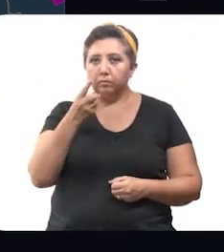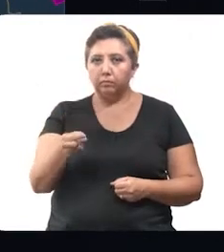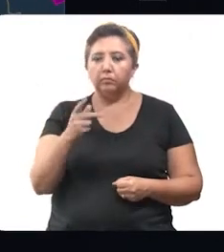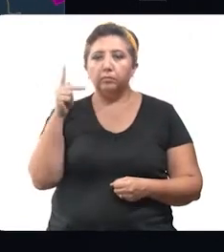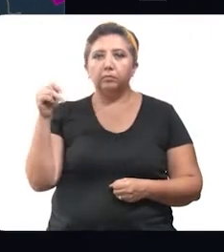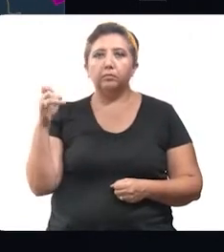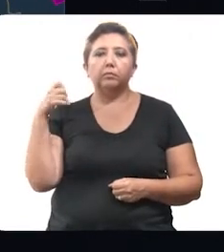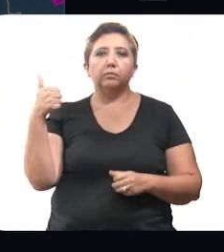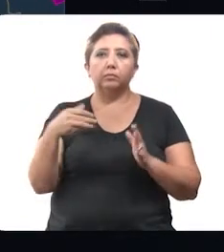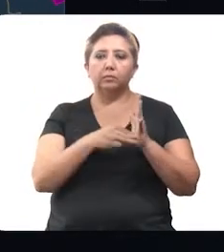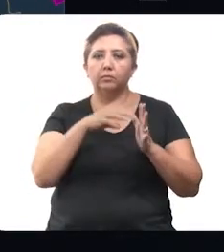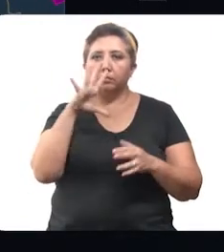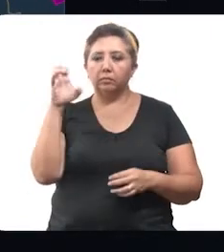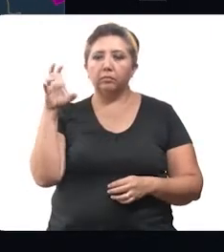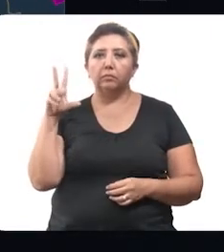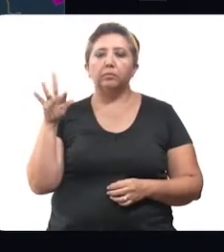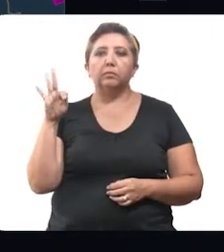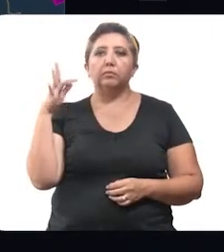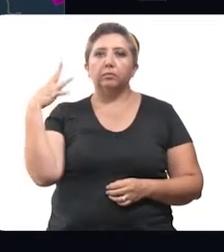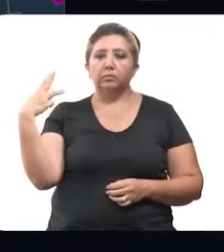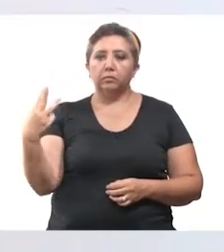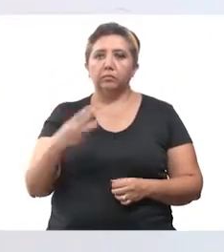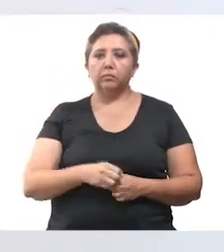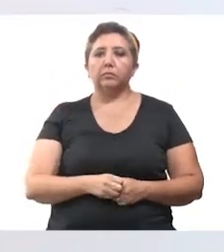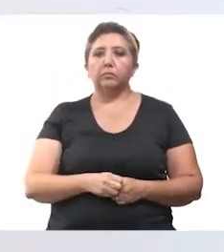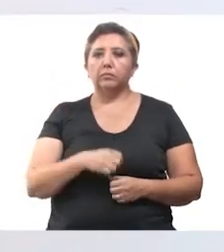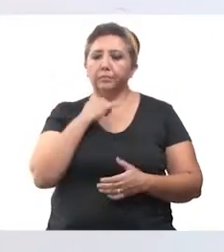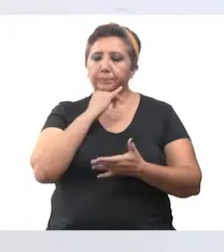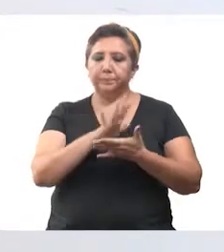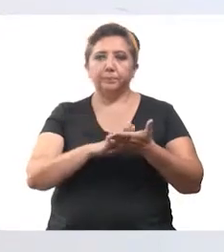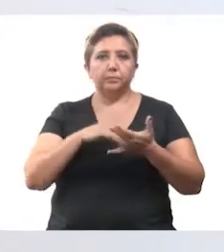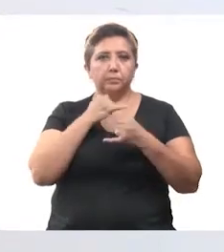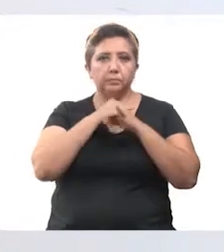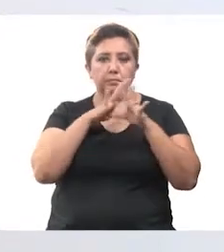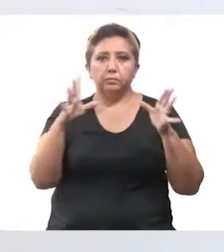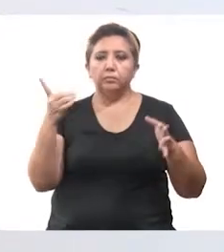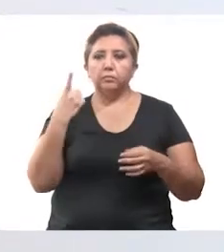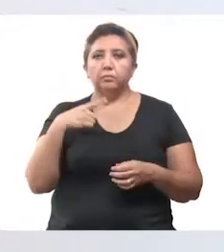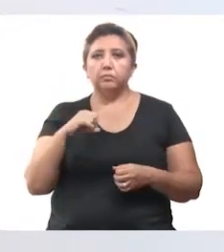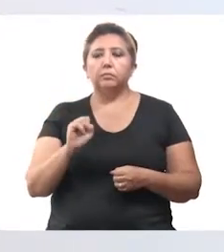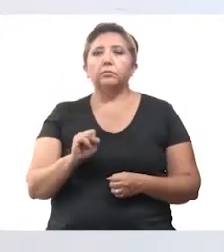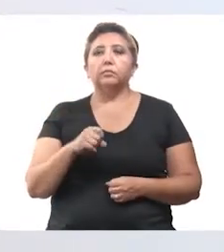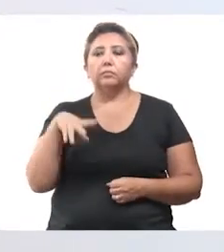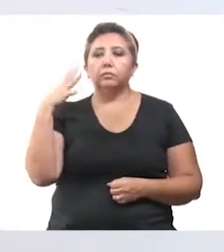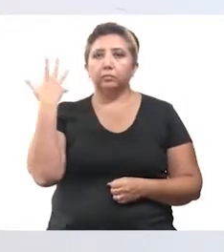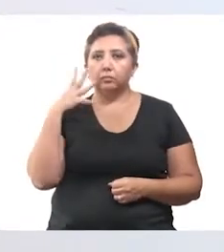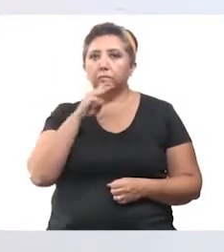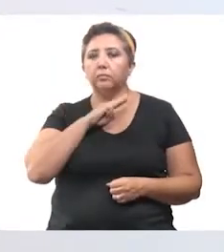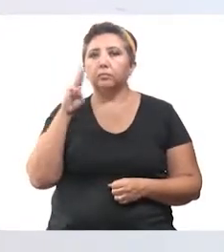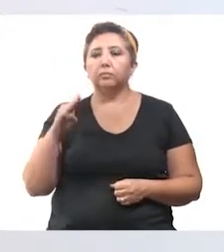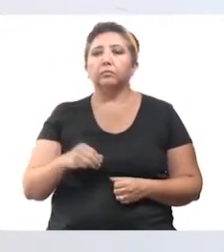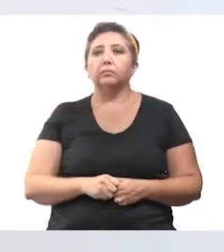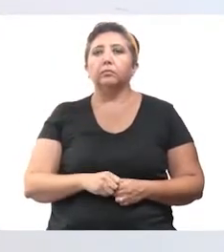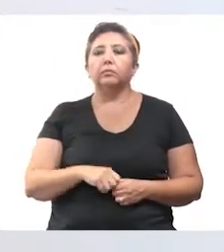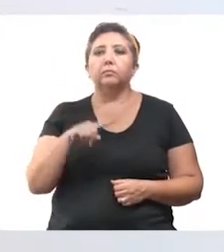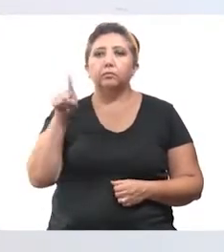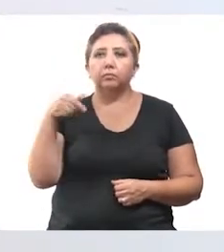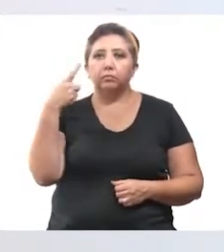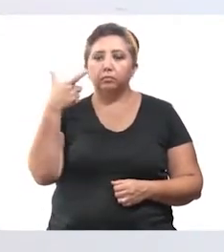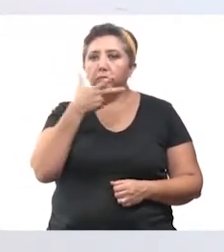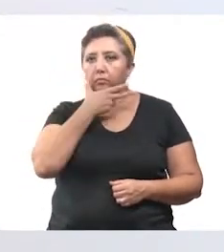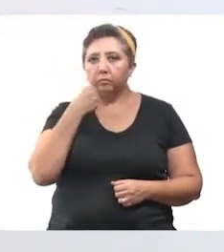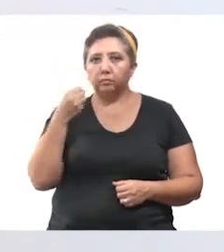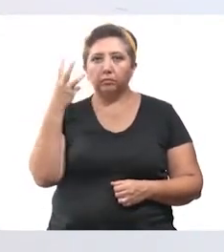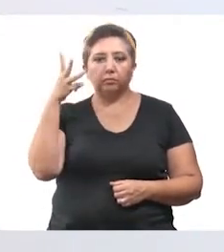en la zona poniente 6.543. Lamentablemente en este parte médico informamos de 10 fallecimientos, son